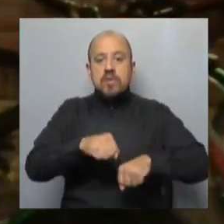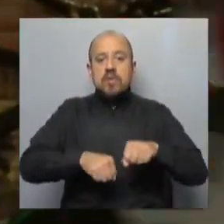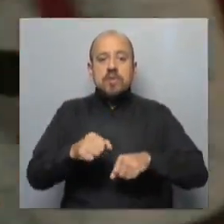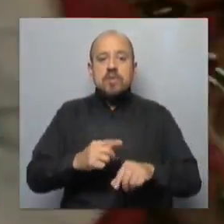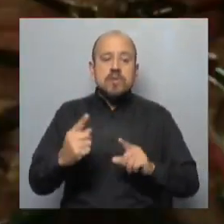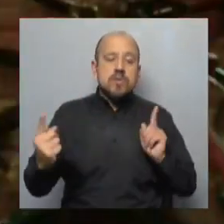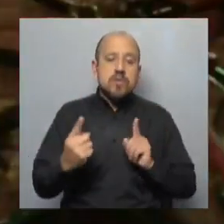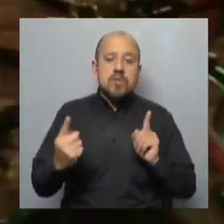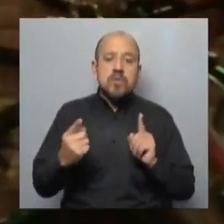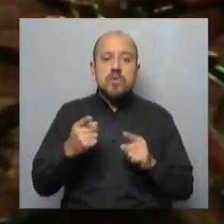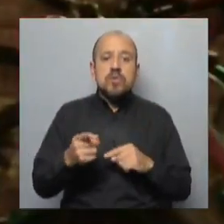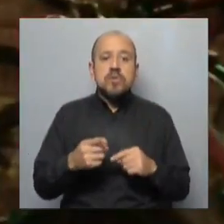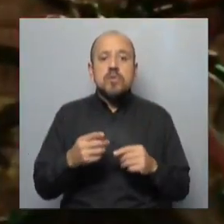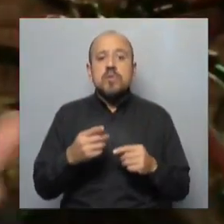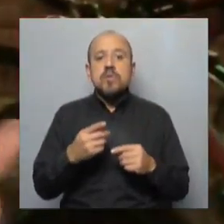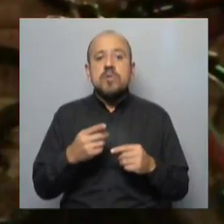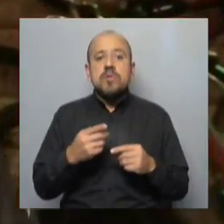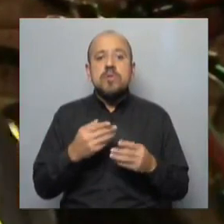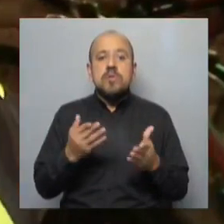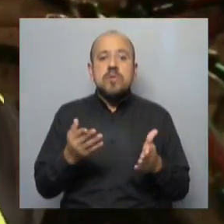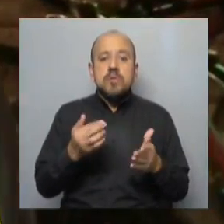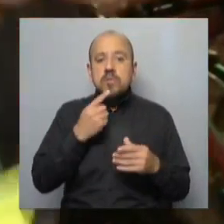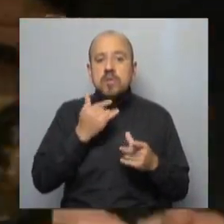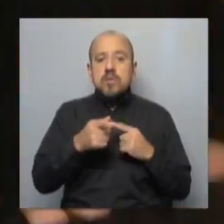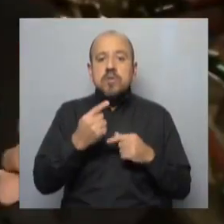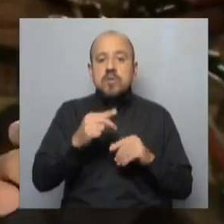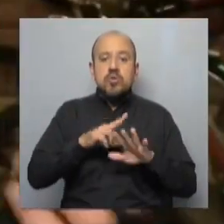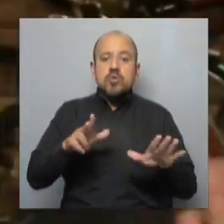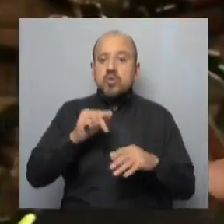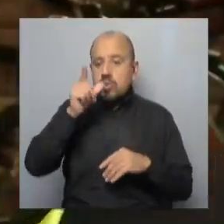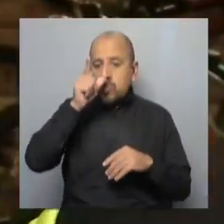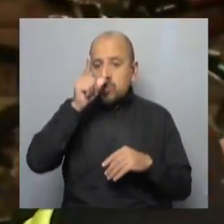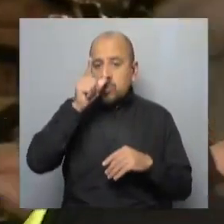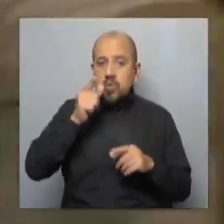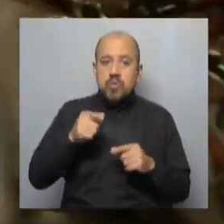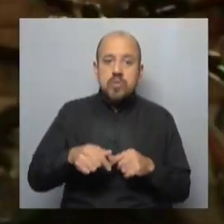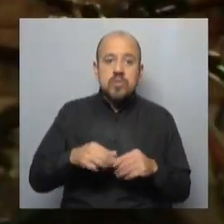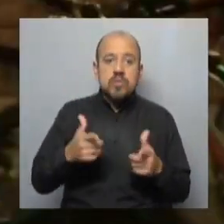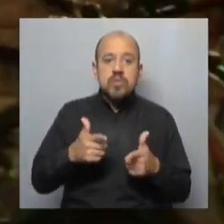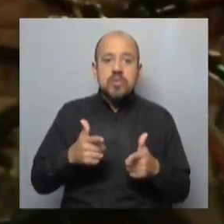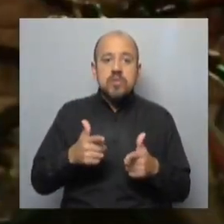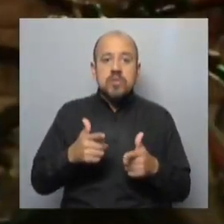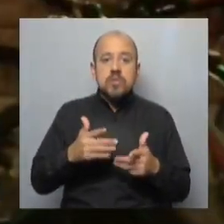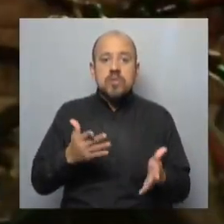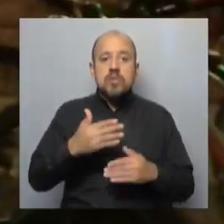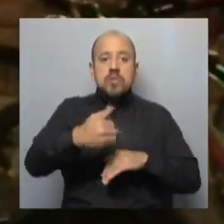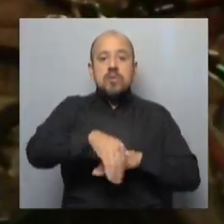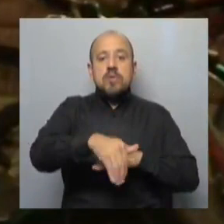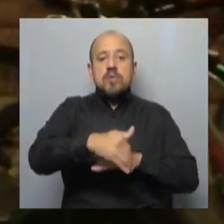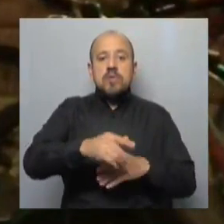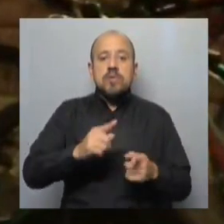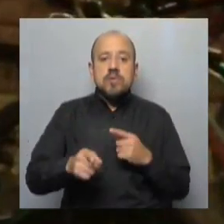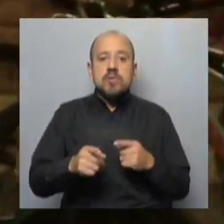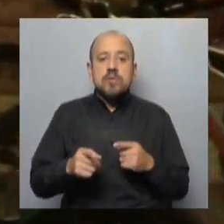cortos no esté injustamente en los trayectos como pueden ser 18 de julio que no tiene infraestructura vial para bicicletas